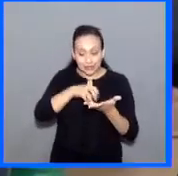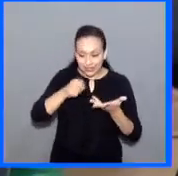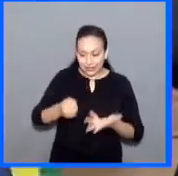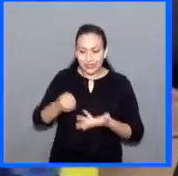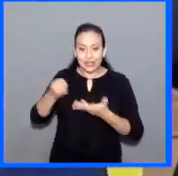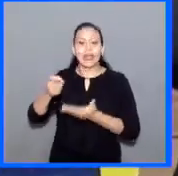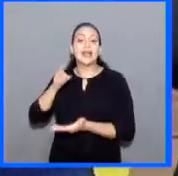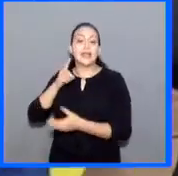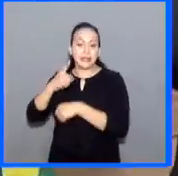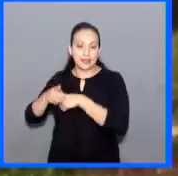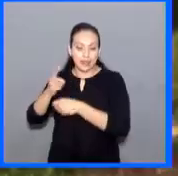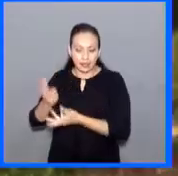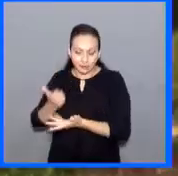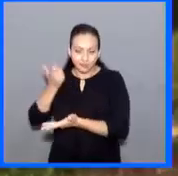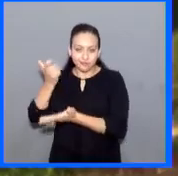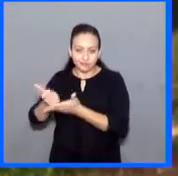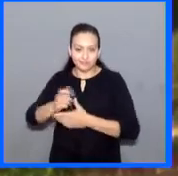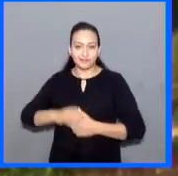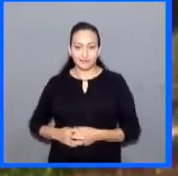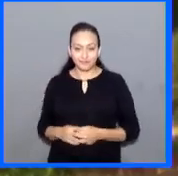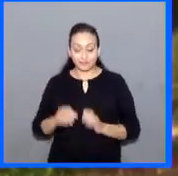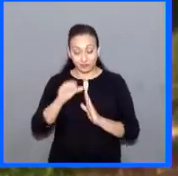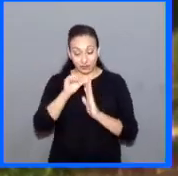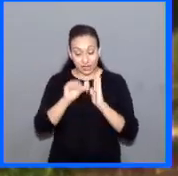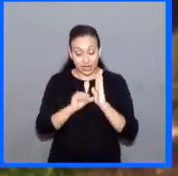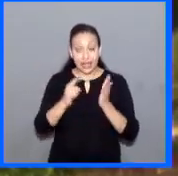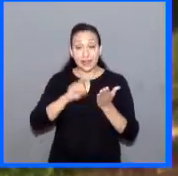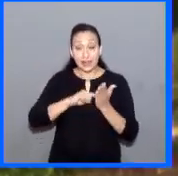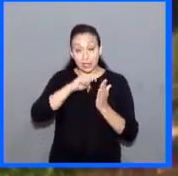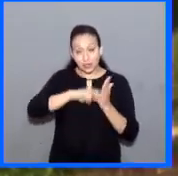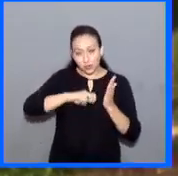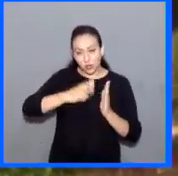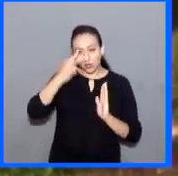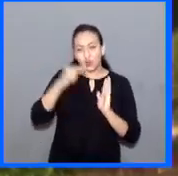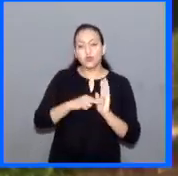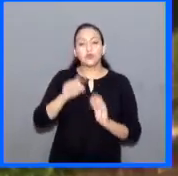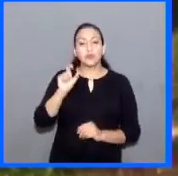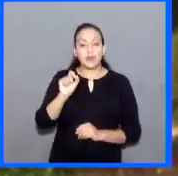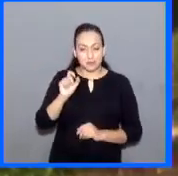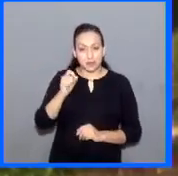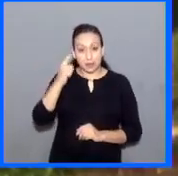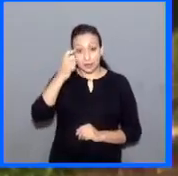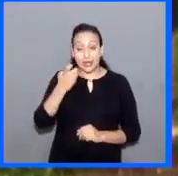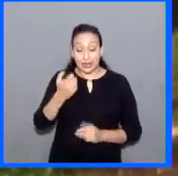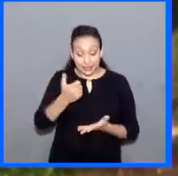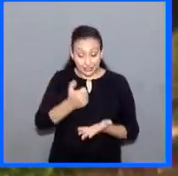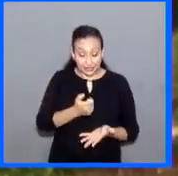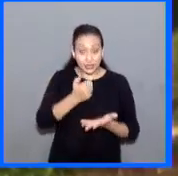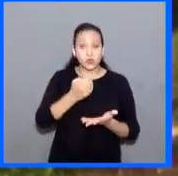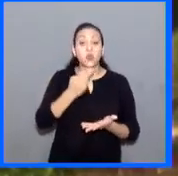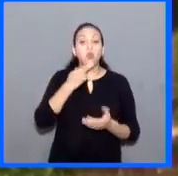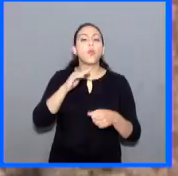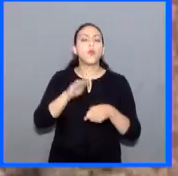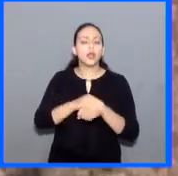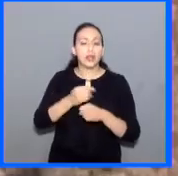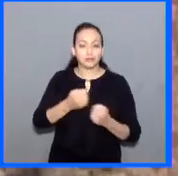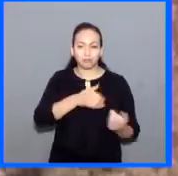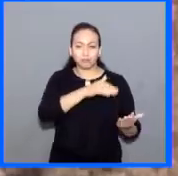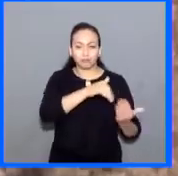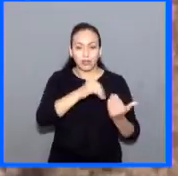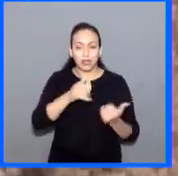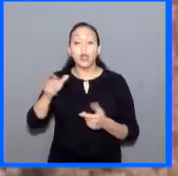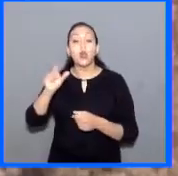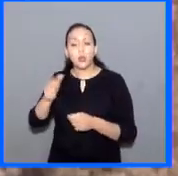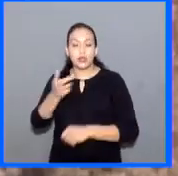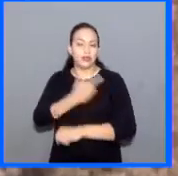a Víctimas. El artículo fue modificado en 2020 para que sean los recursos producto de enajenación de bienes decomisados en procesos